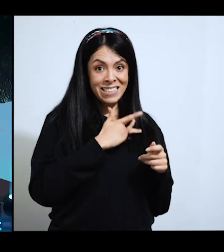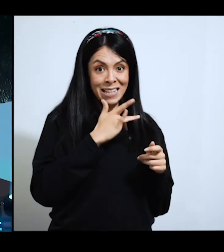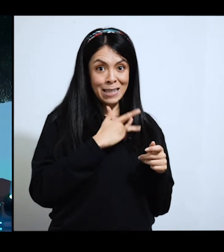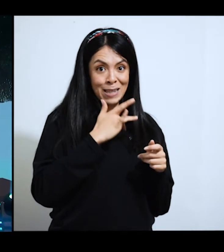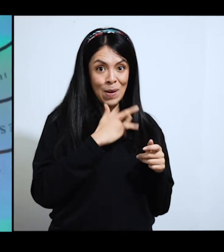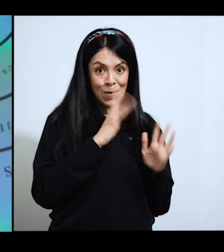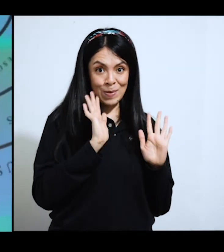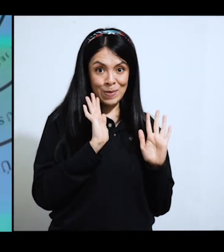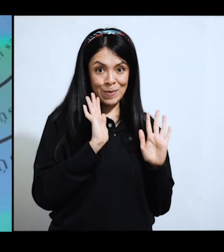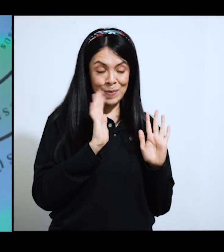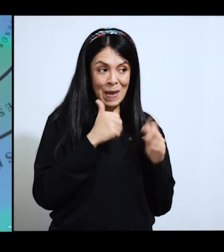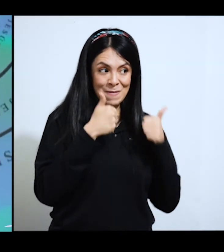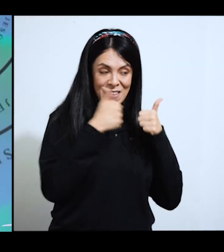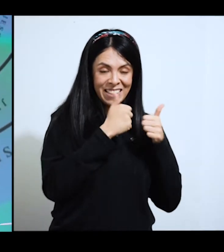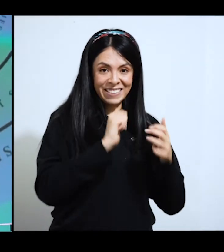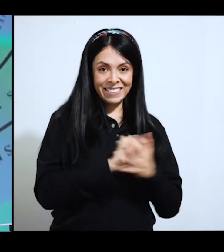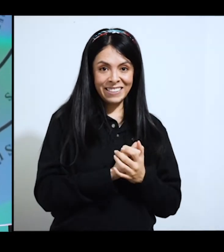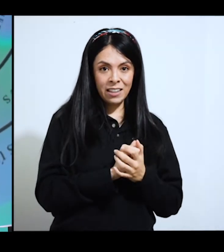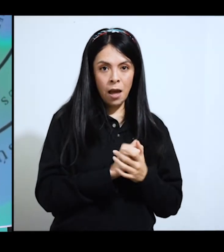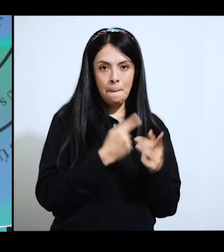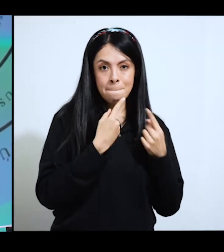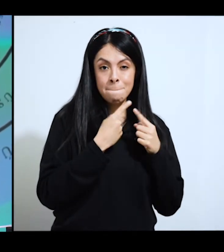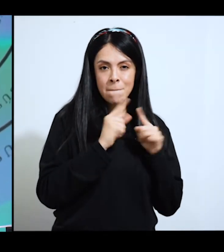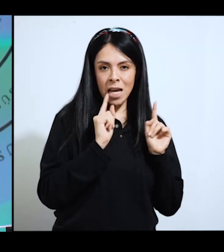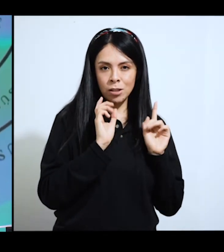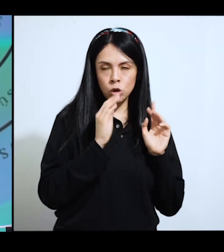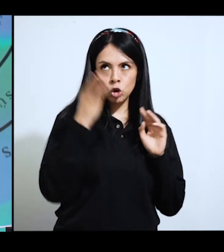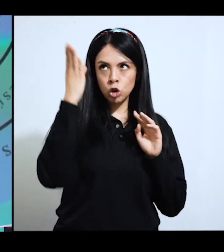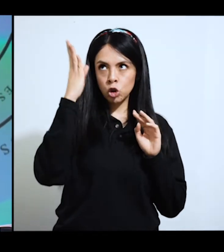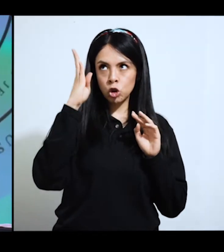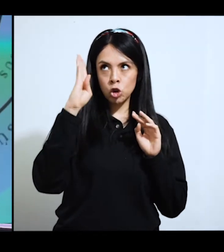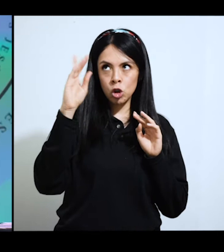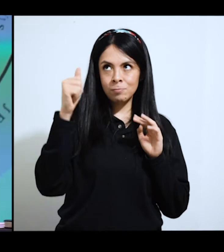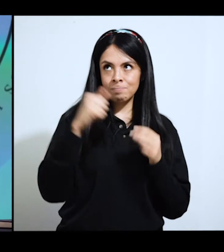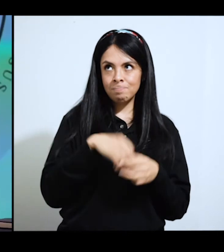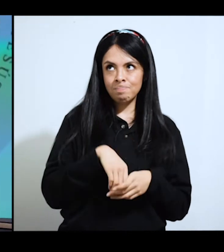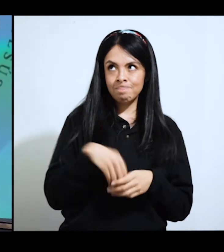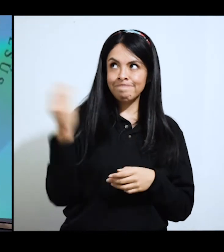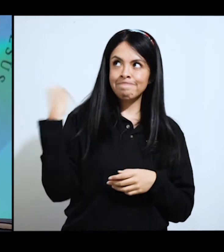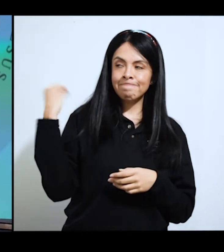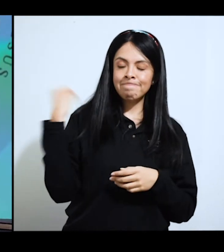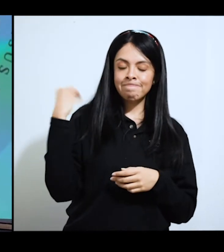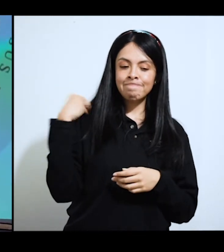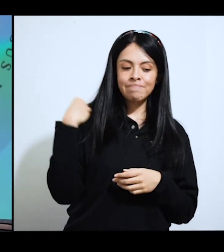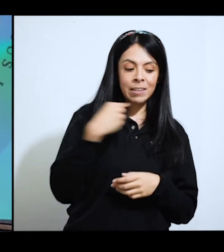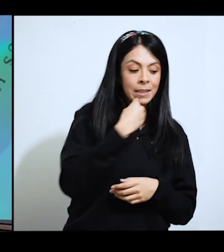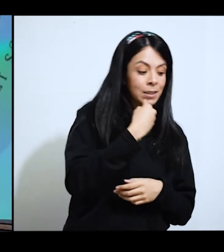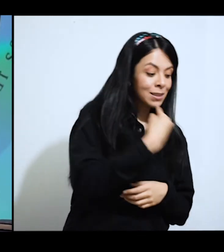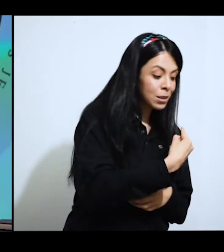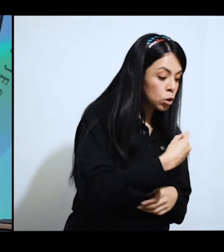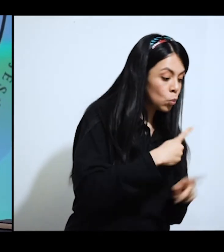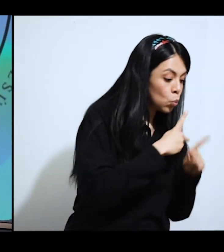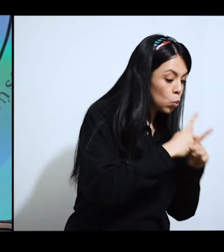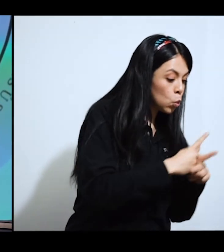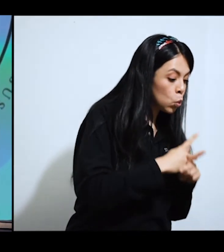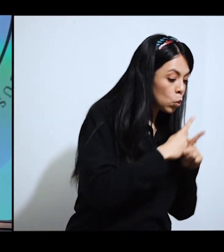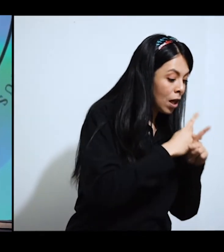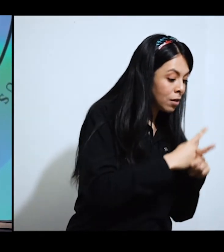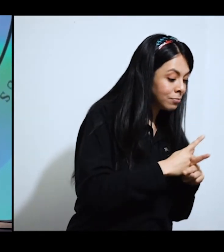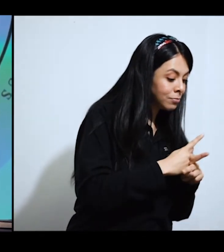Pero Dios le habló. Y Dios le dijo: como el enemigo no